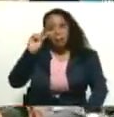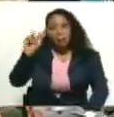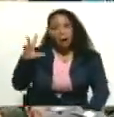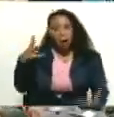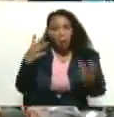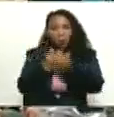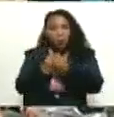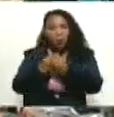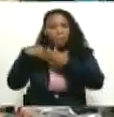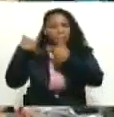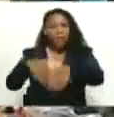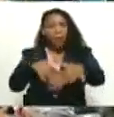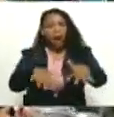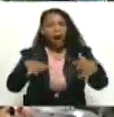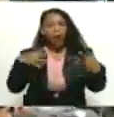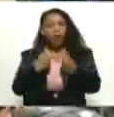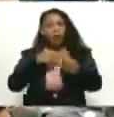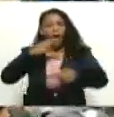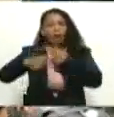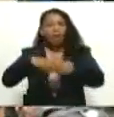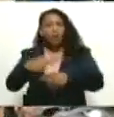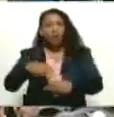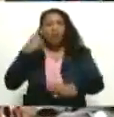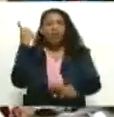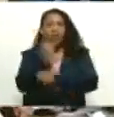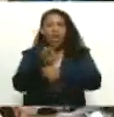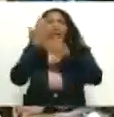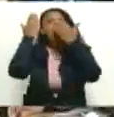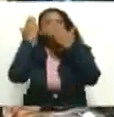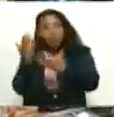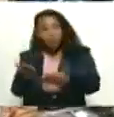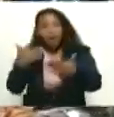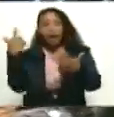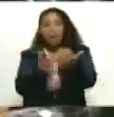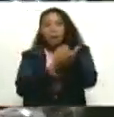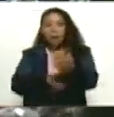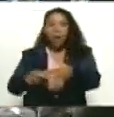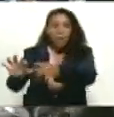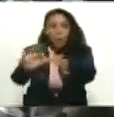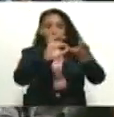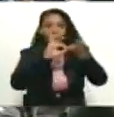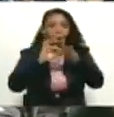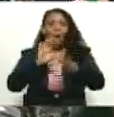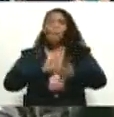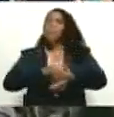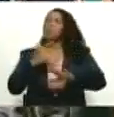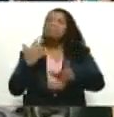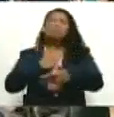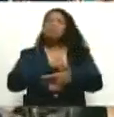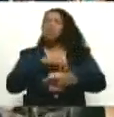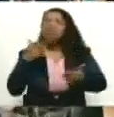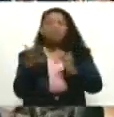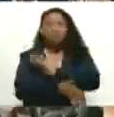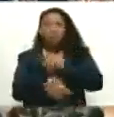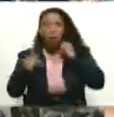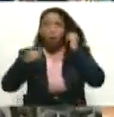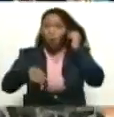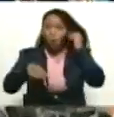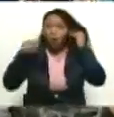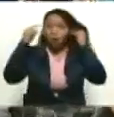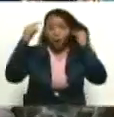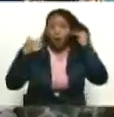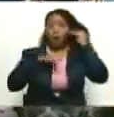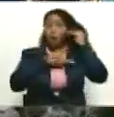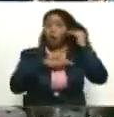junto a la fuerza revolucionaria, como debe ser, como hermanos, porque nosotros hoy día no nos